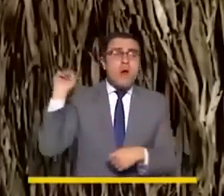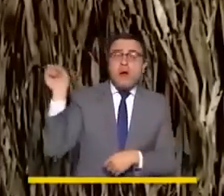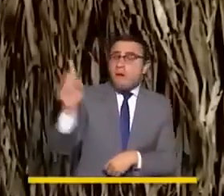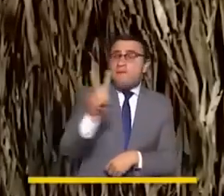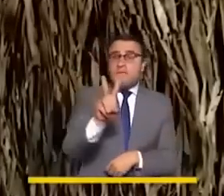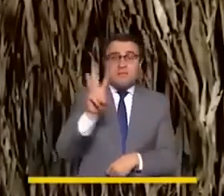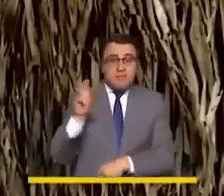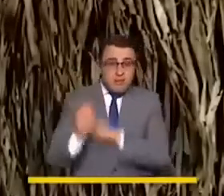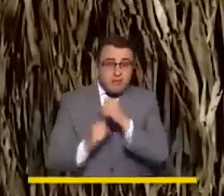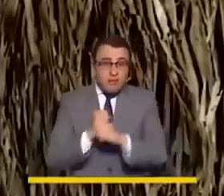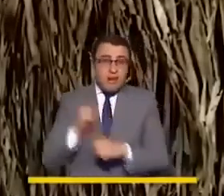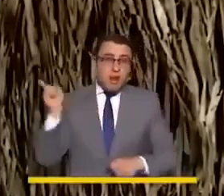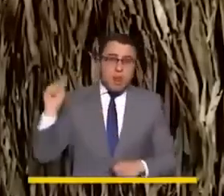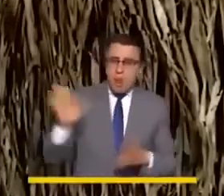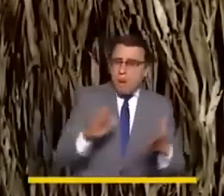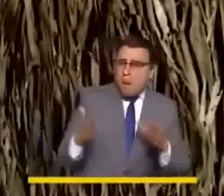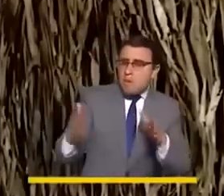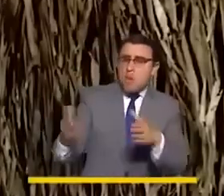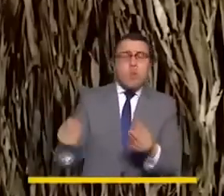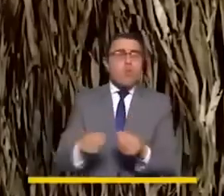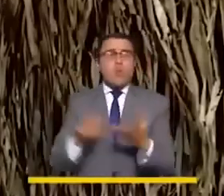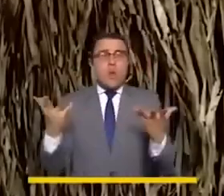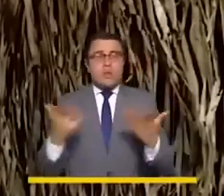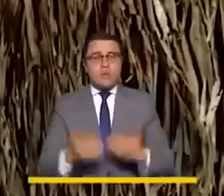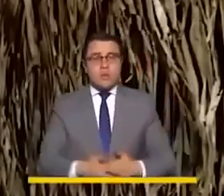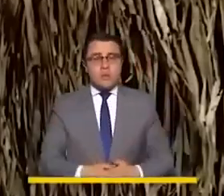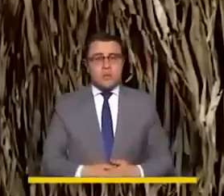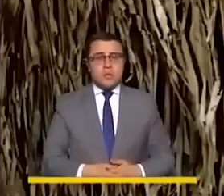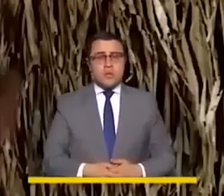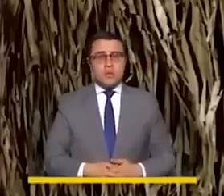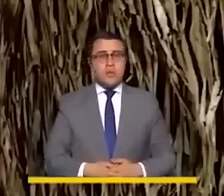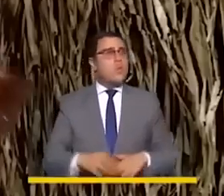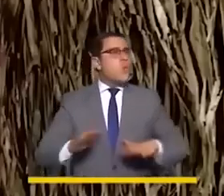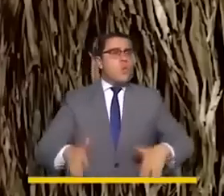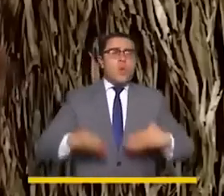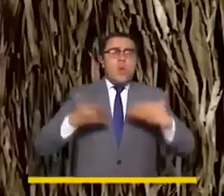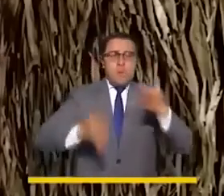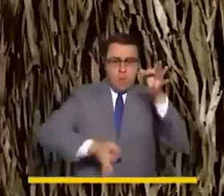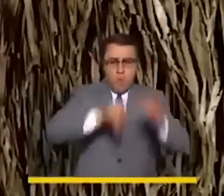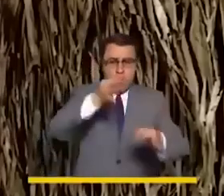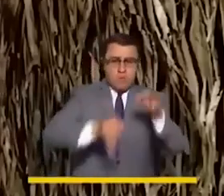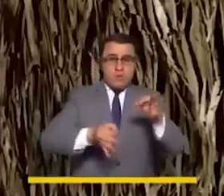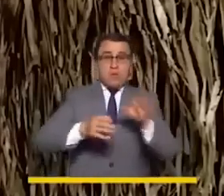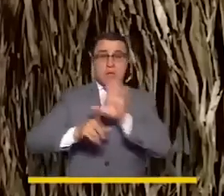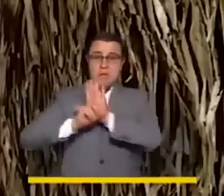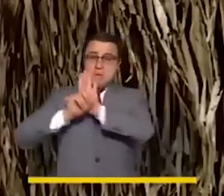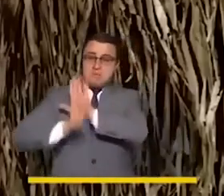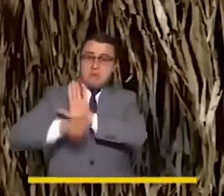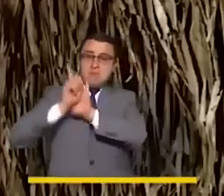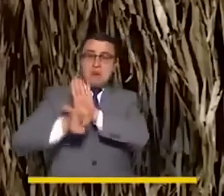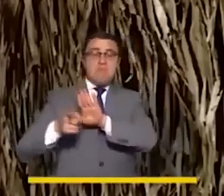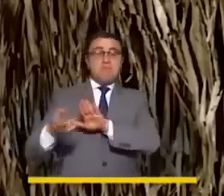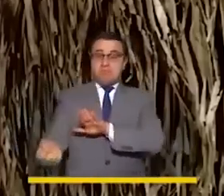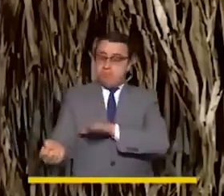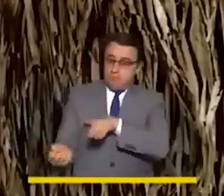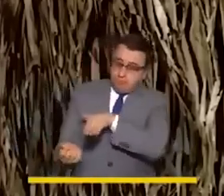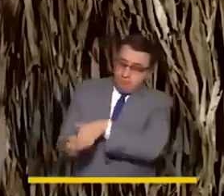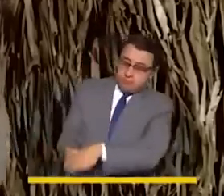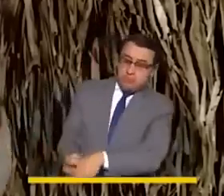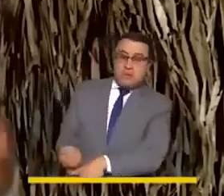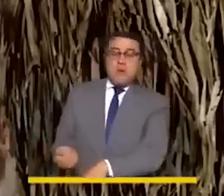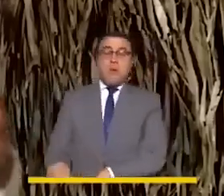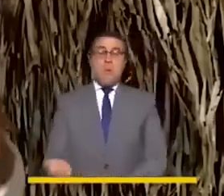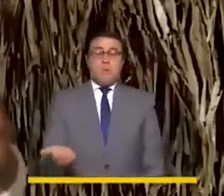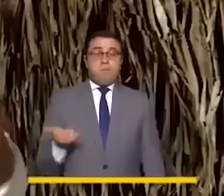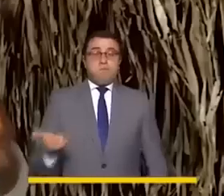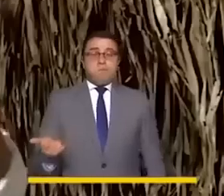¿Cómo yo puedo decir que hay justicia si las sentencias se quedan en las gavetas, si